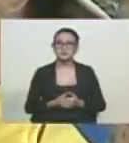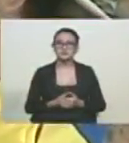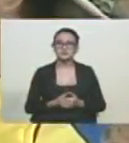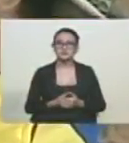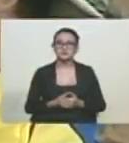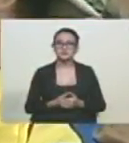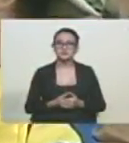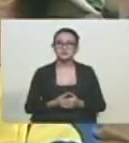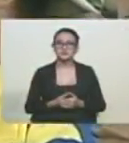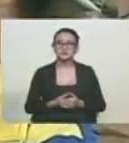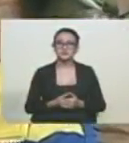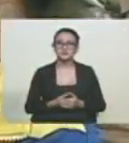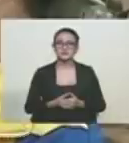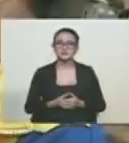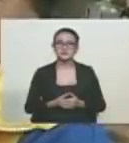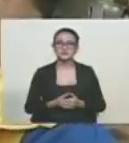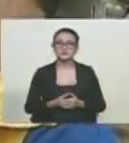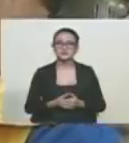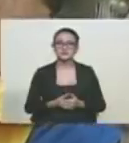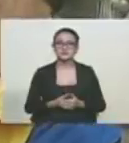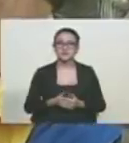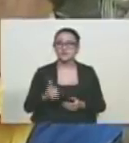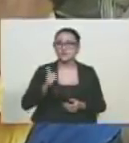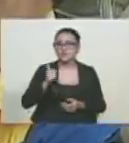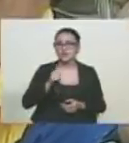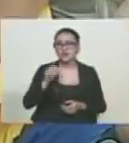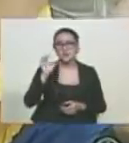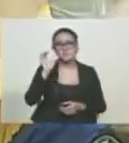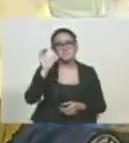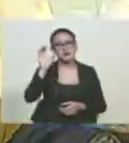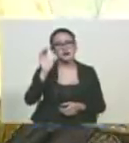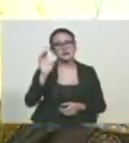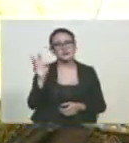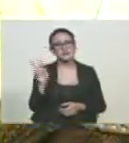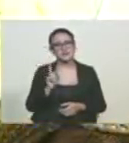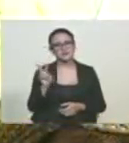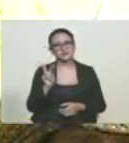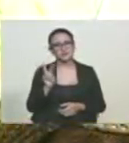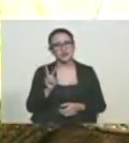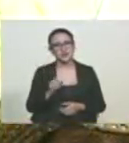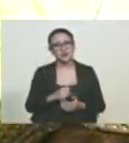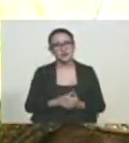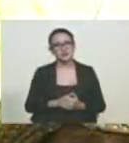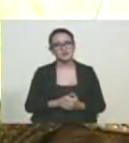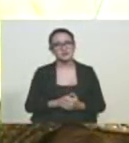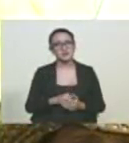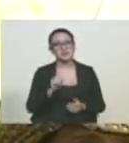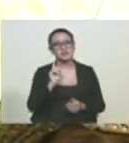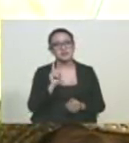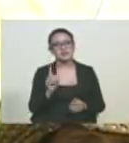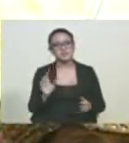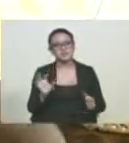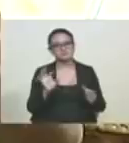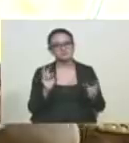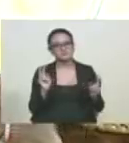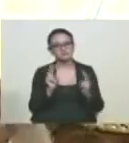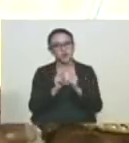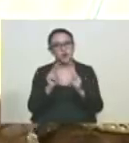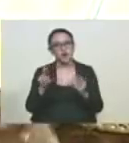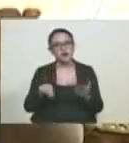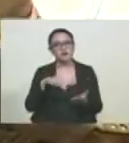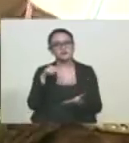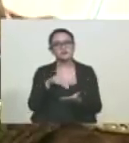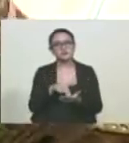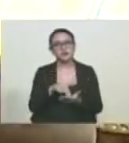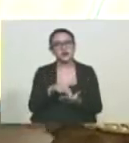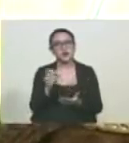Caracas o en cualquier parte del país un encuentro nacional